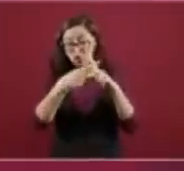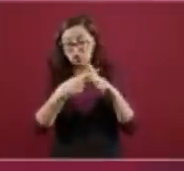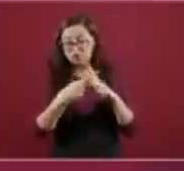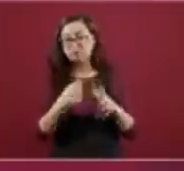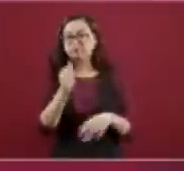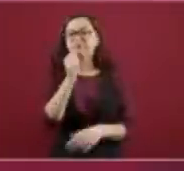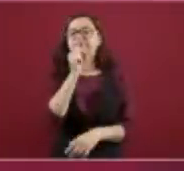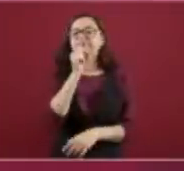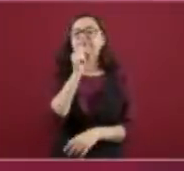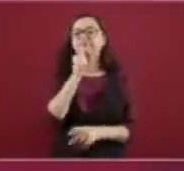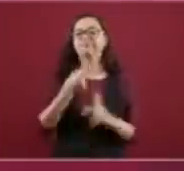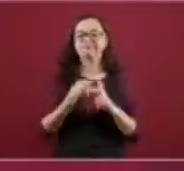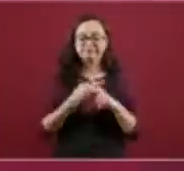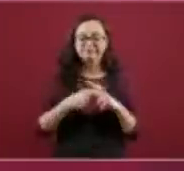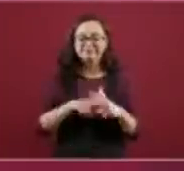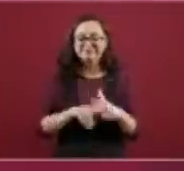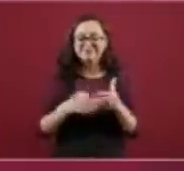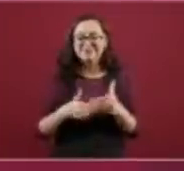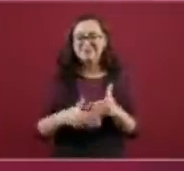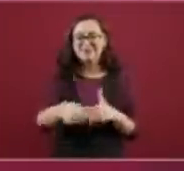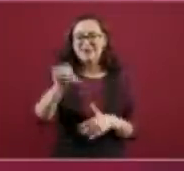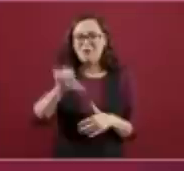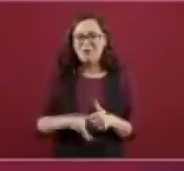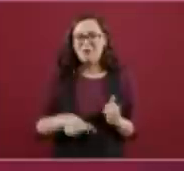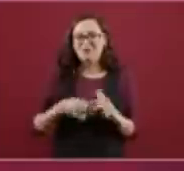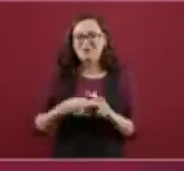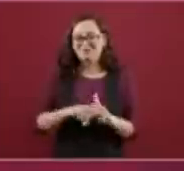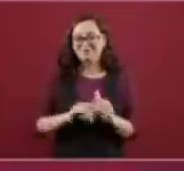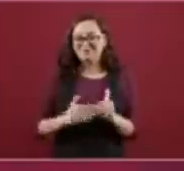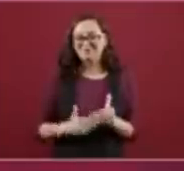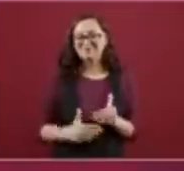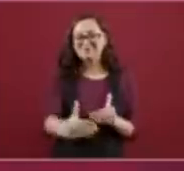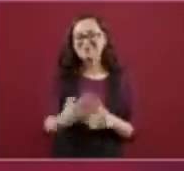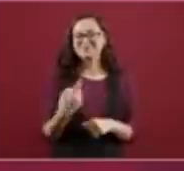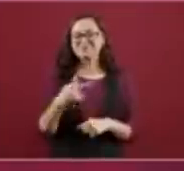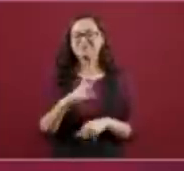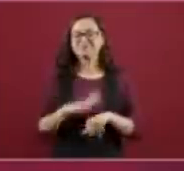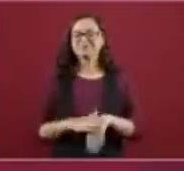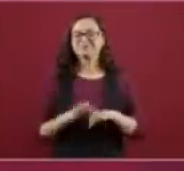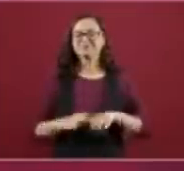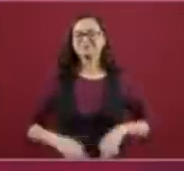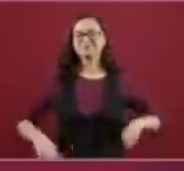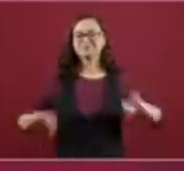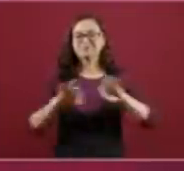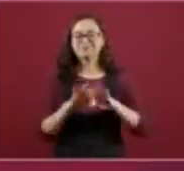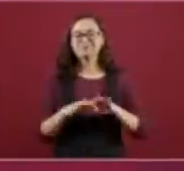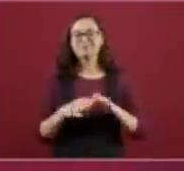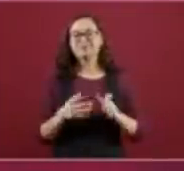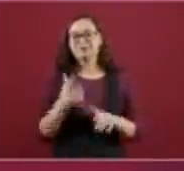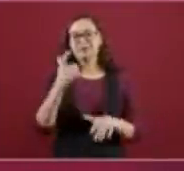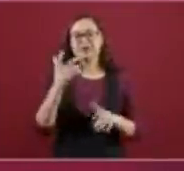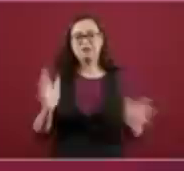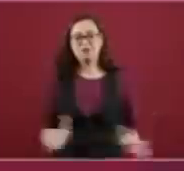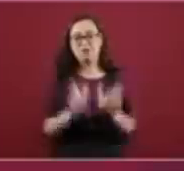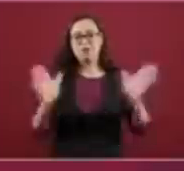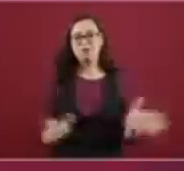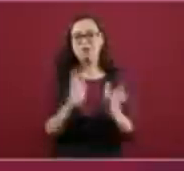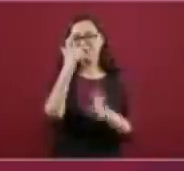iniciando. Aquí lo importante, lo más importante es la creatividad,